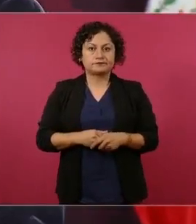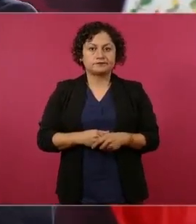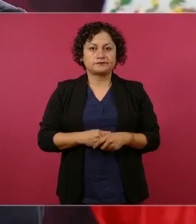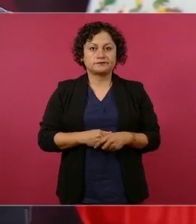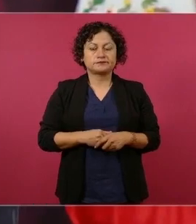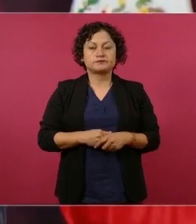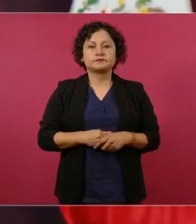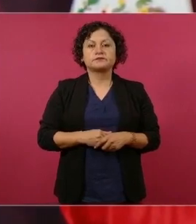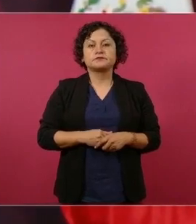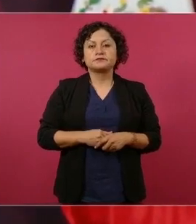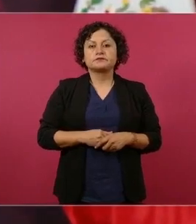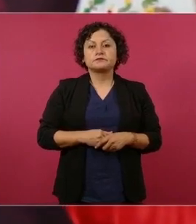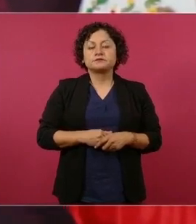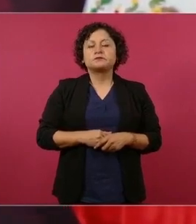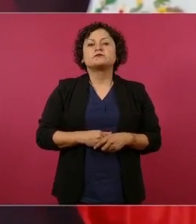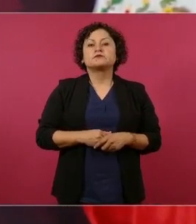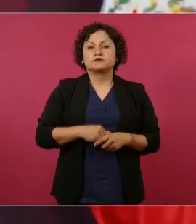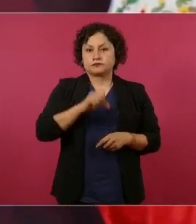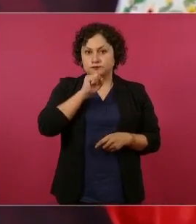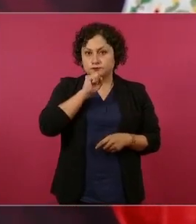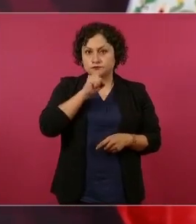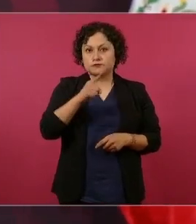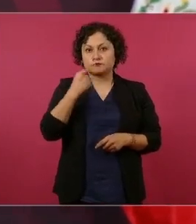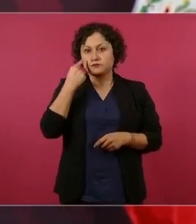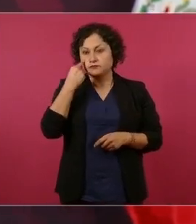a casi 5 años de su creación